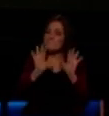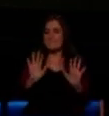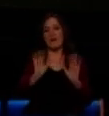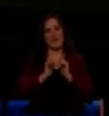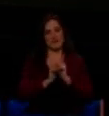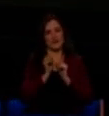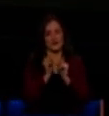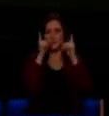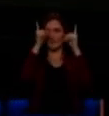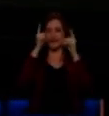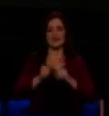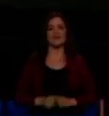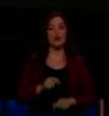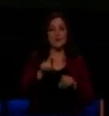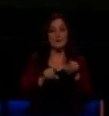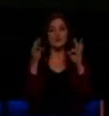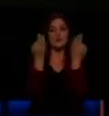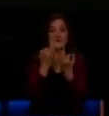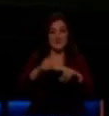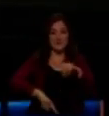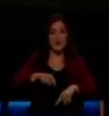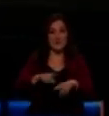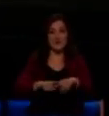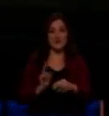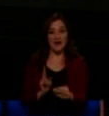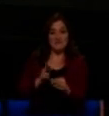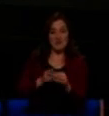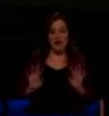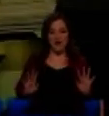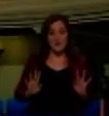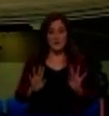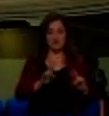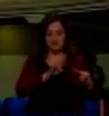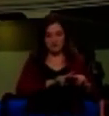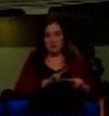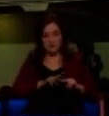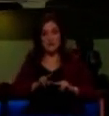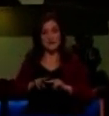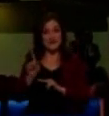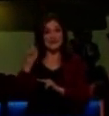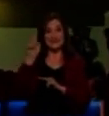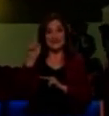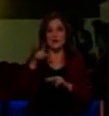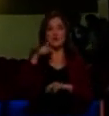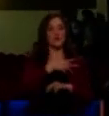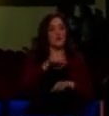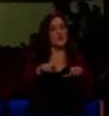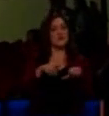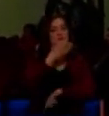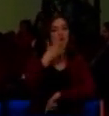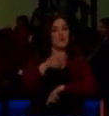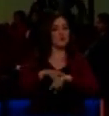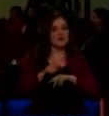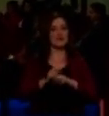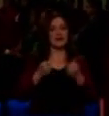que se trate de una gran sorpresa. Algunos familiares y amigos ya están llegando y ubicándose en los mejores sitios para desde las